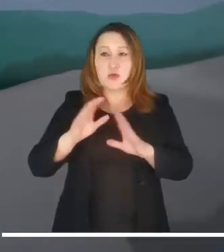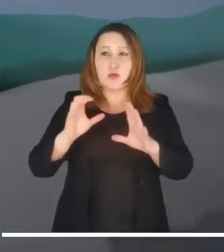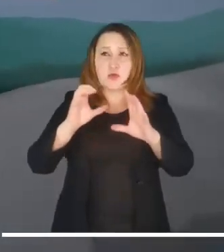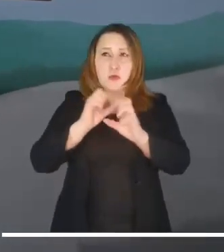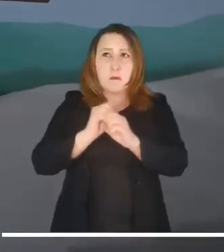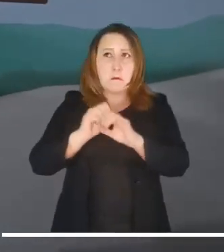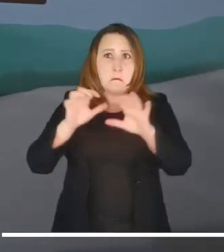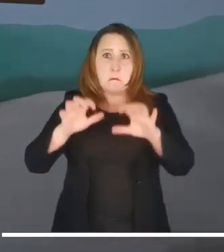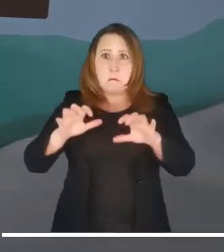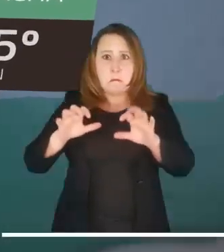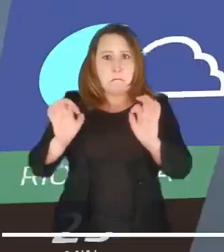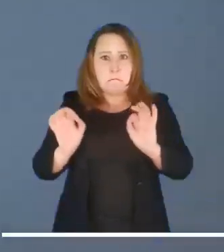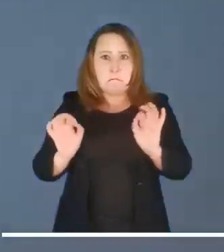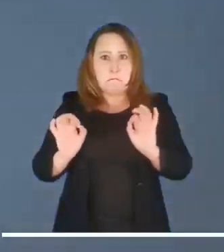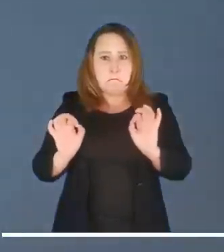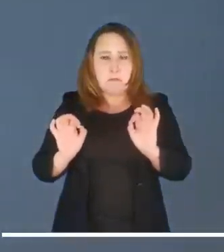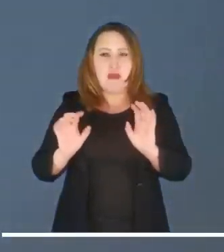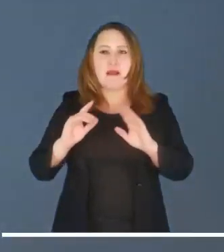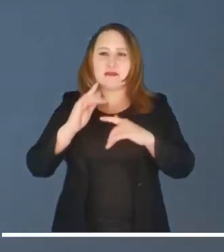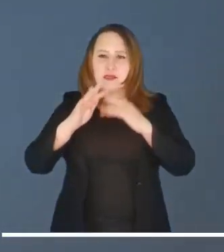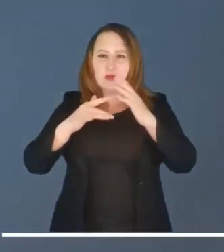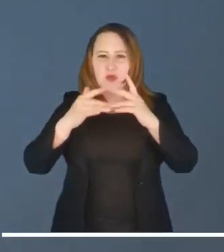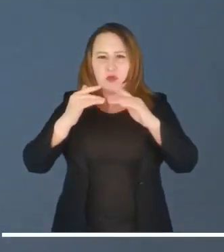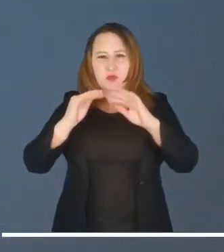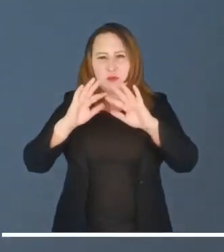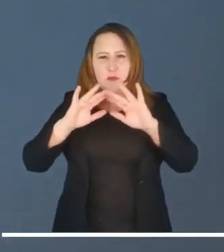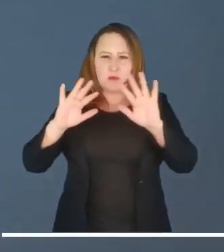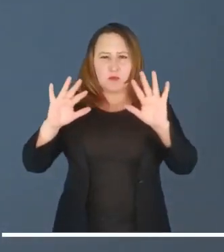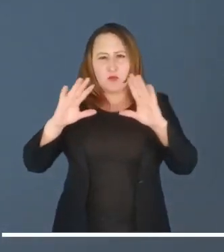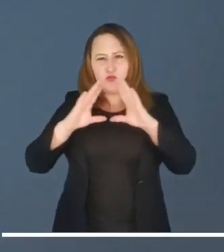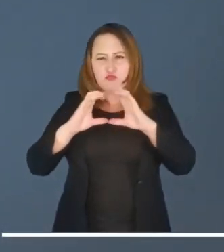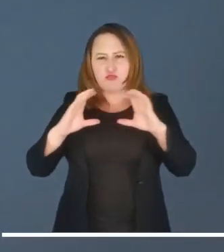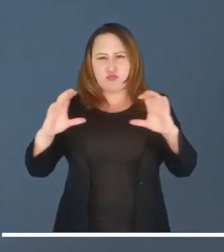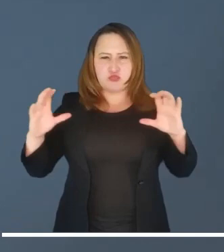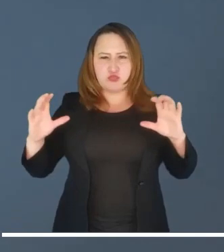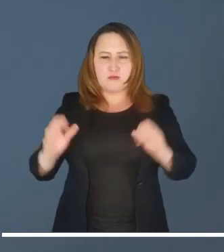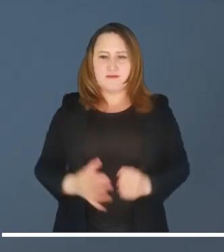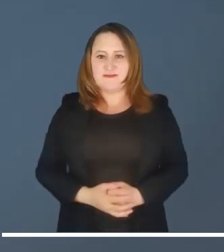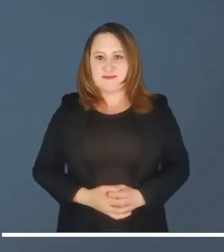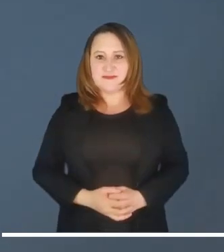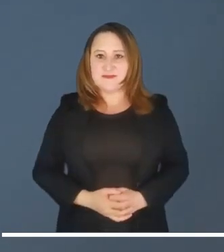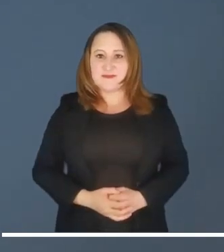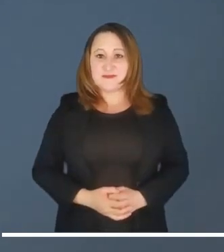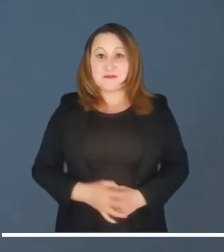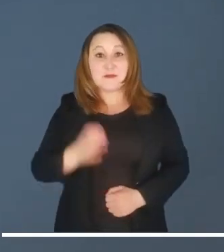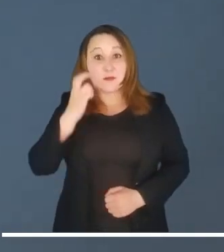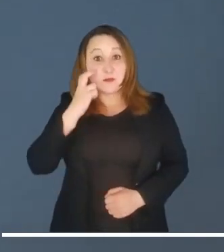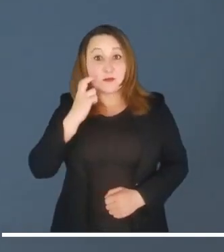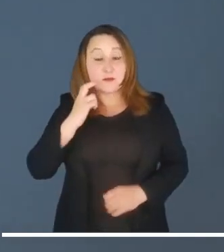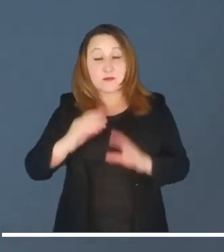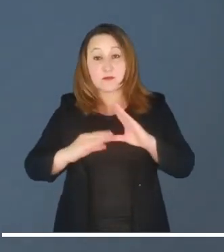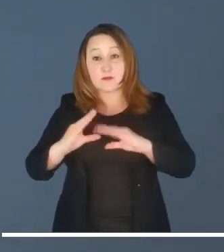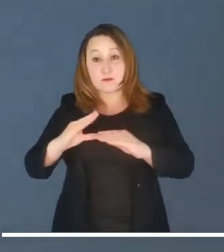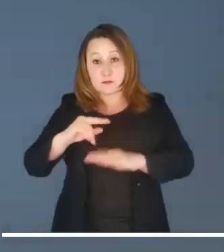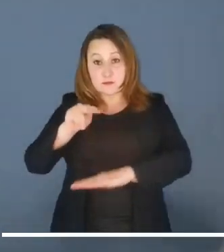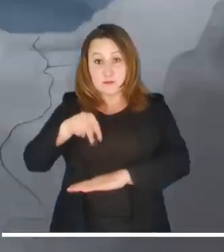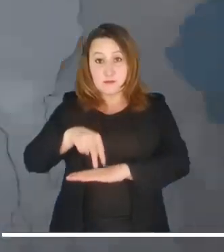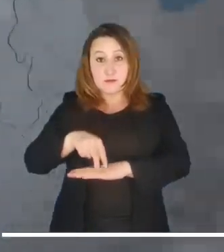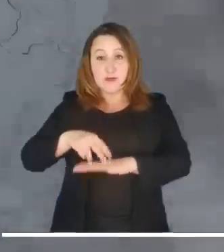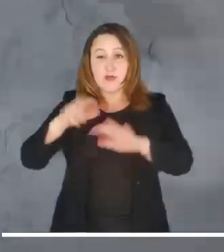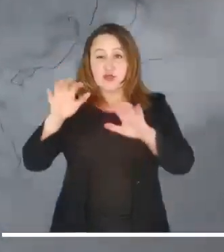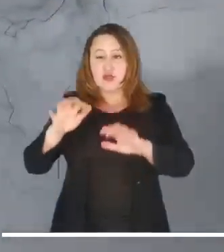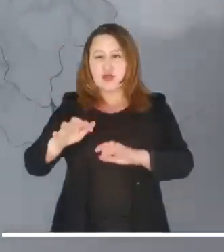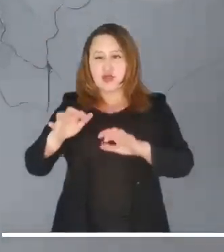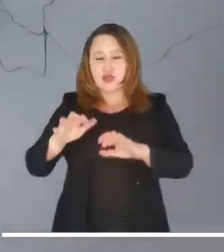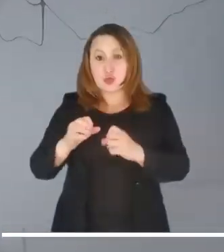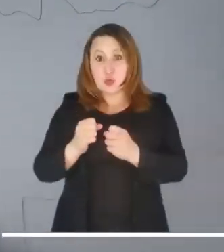Providencia podríamos experimentar una noche sin lluvias importantes y con cielo parcialmente nublado. En